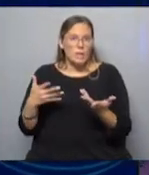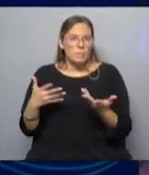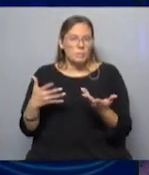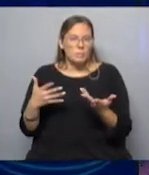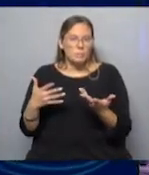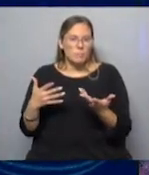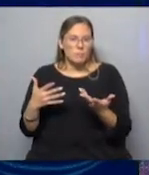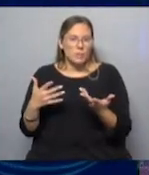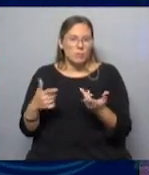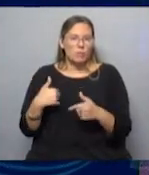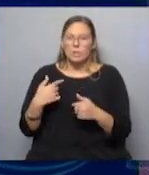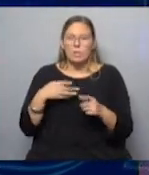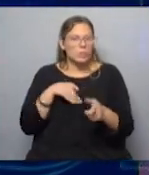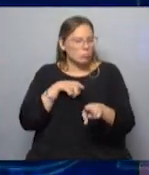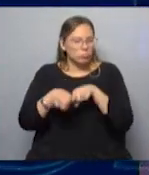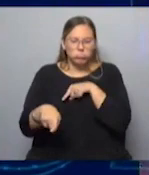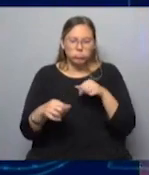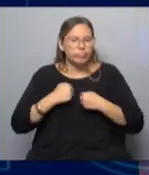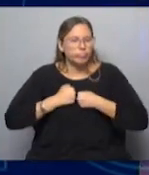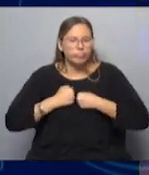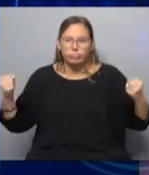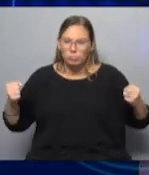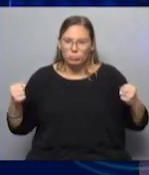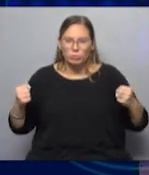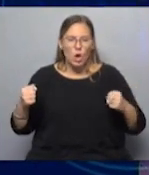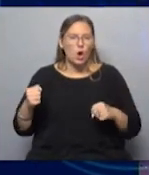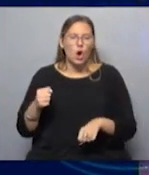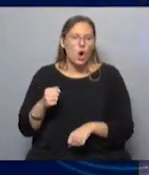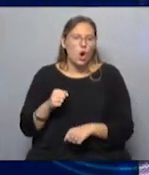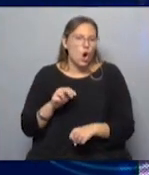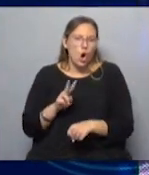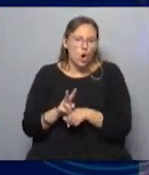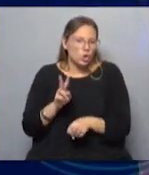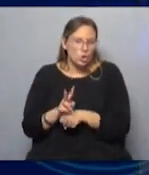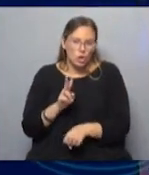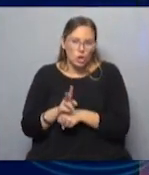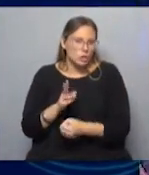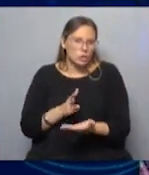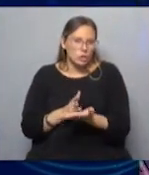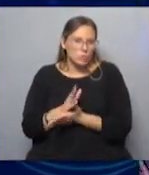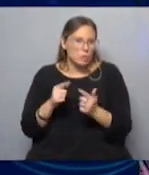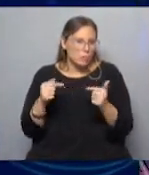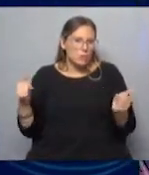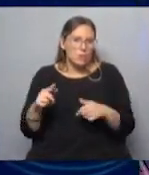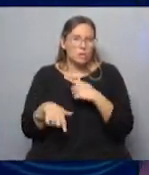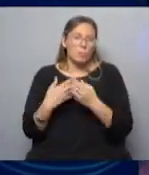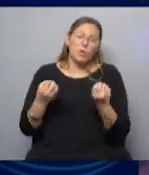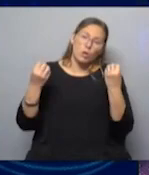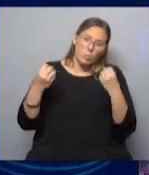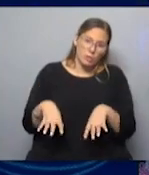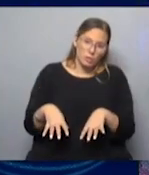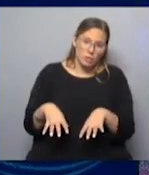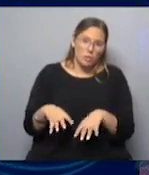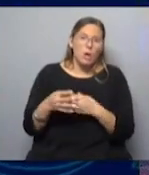muy de ir al frente toda mi vida tener el control de tu material si no si después lo perdí un poco